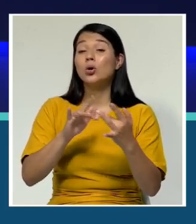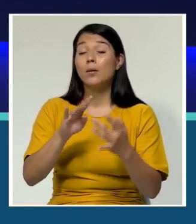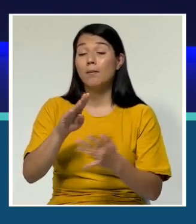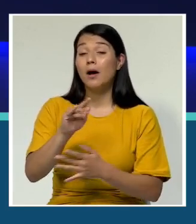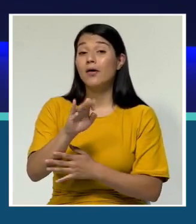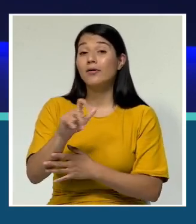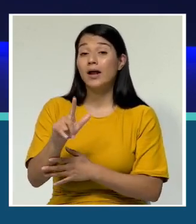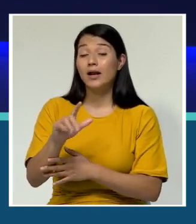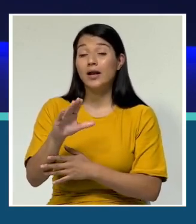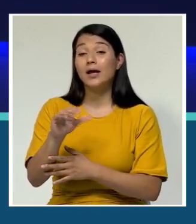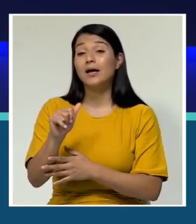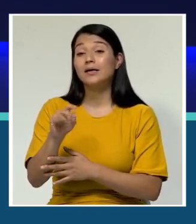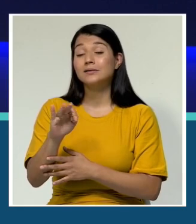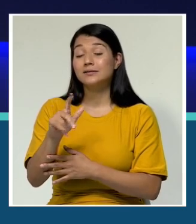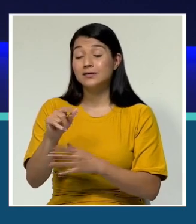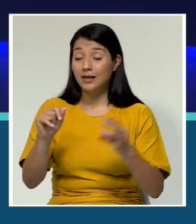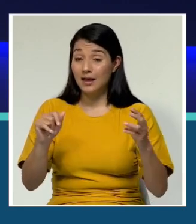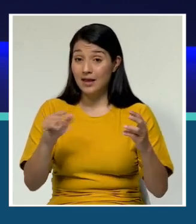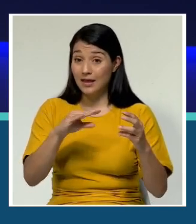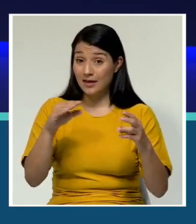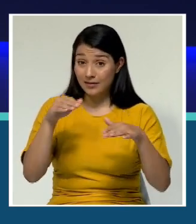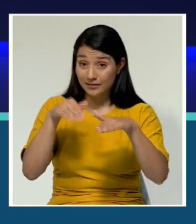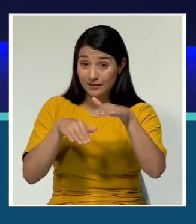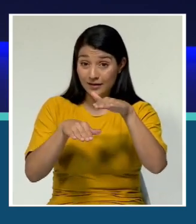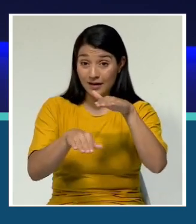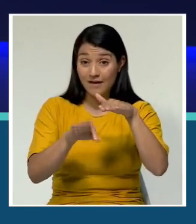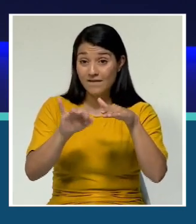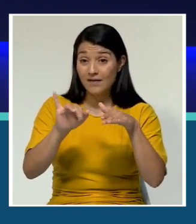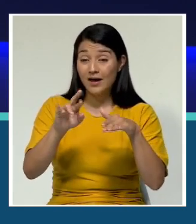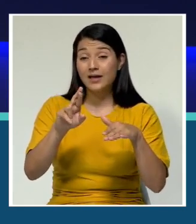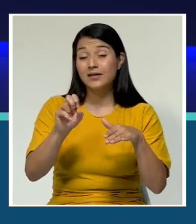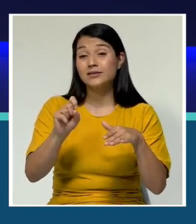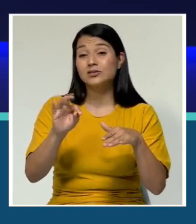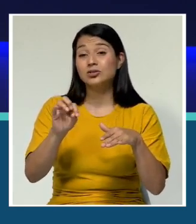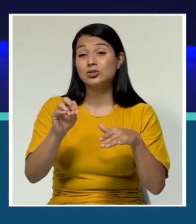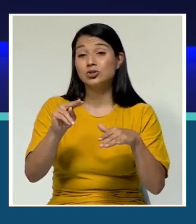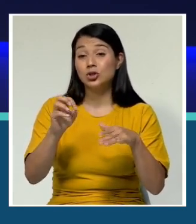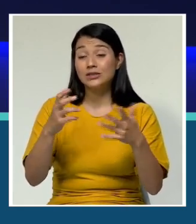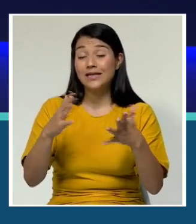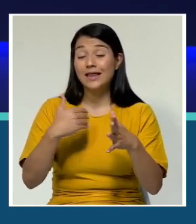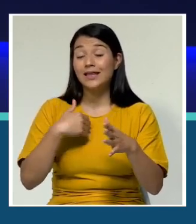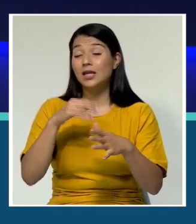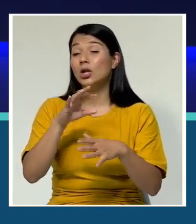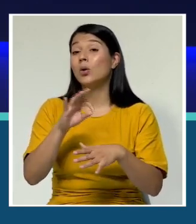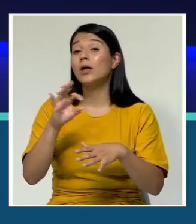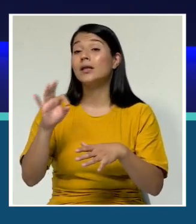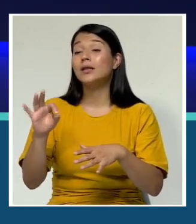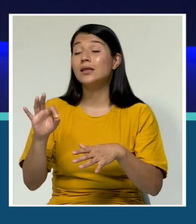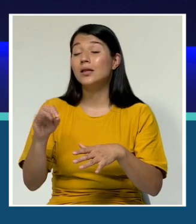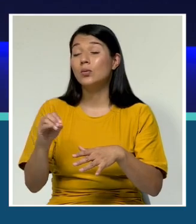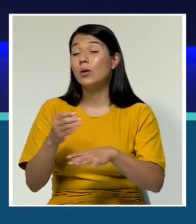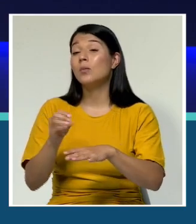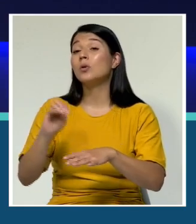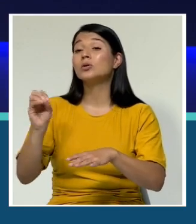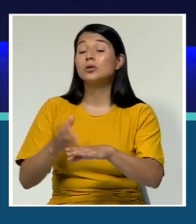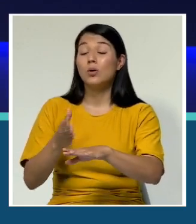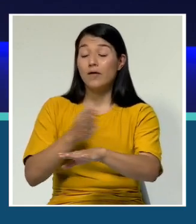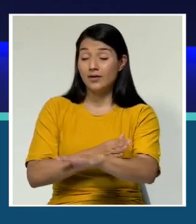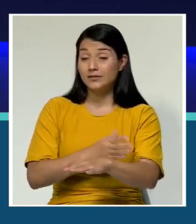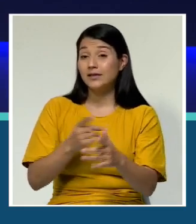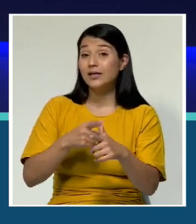Para la UCAEP, algo que no logró este gobierno, pero que el próximo debería de darle más importancia, es tener una carpeta de proyectos a